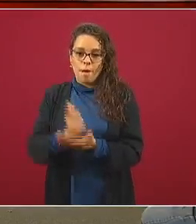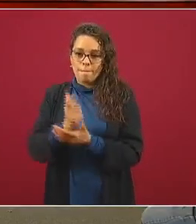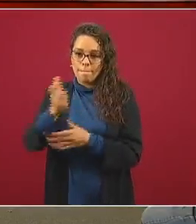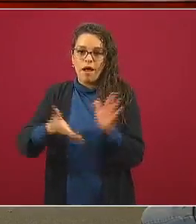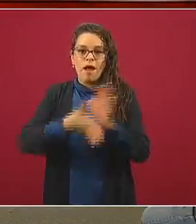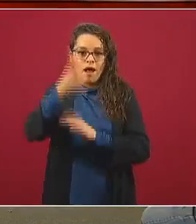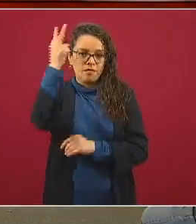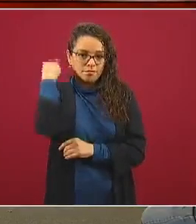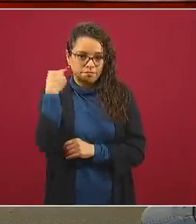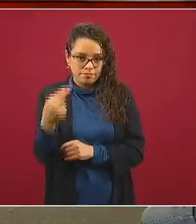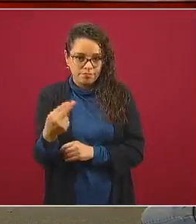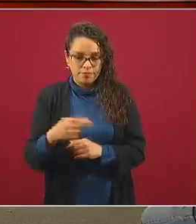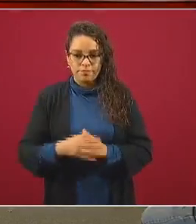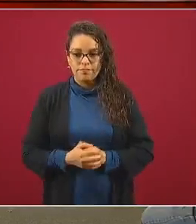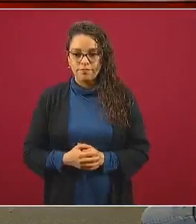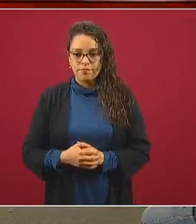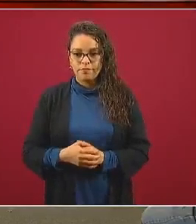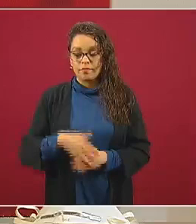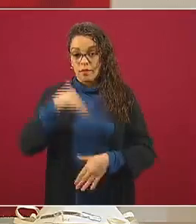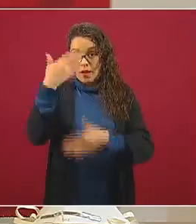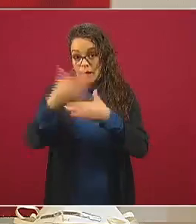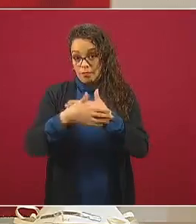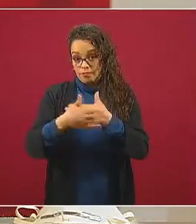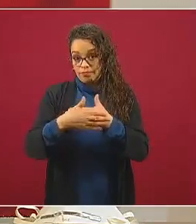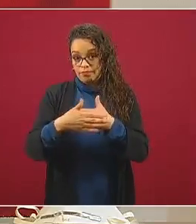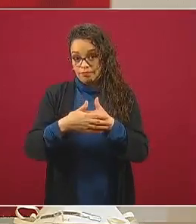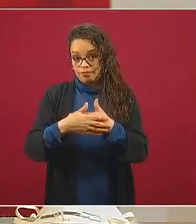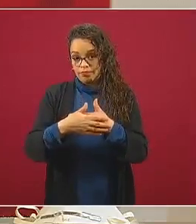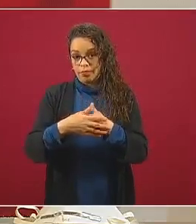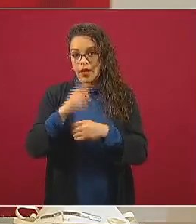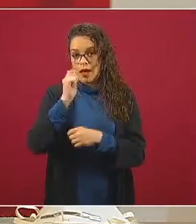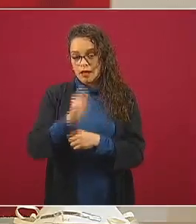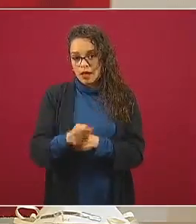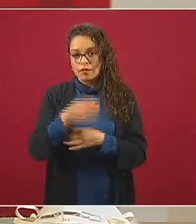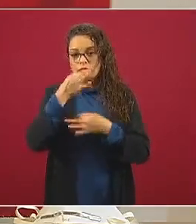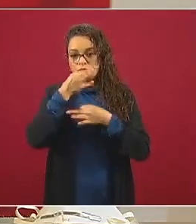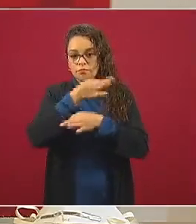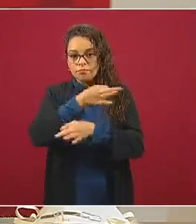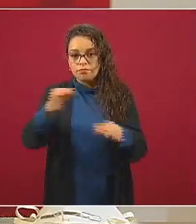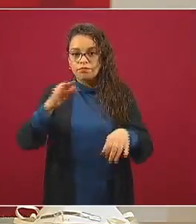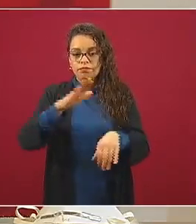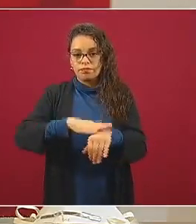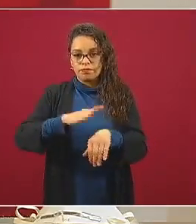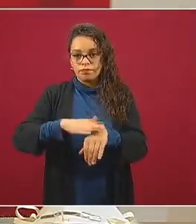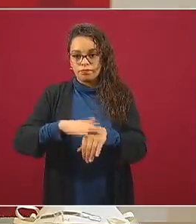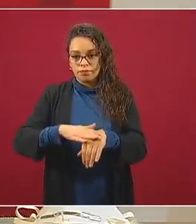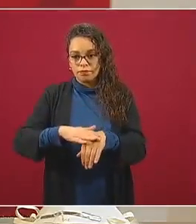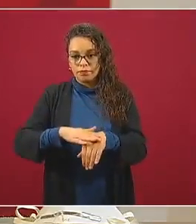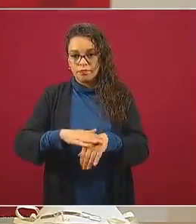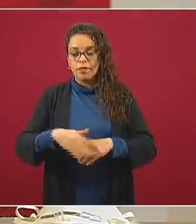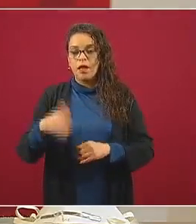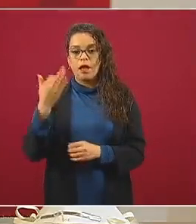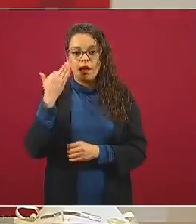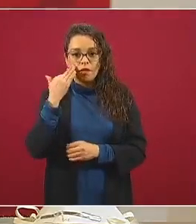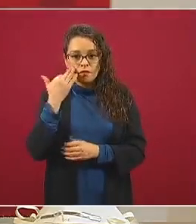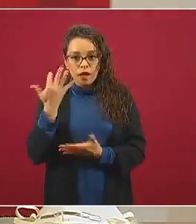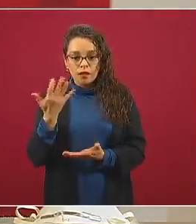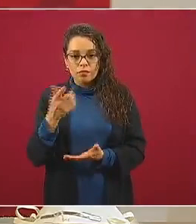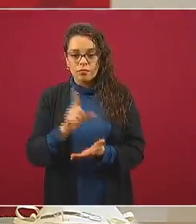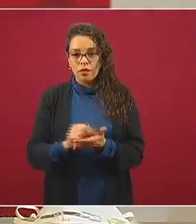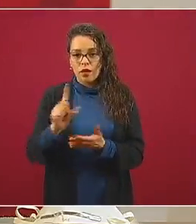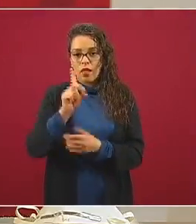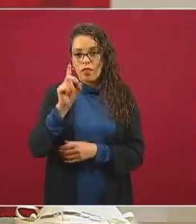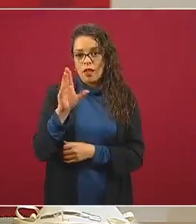entra sacamos una campaña muy importante en redes sociales, en nuestra gran plataforma Visit México, ya renovada,